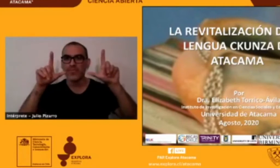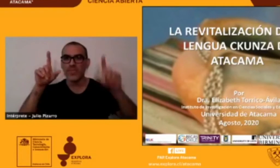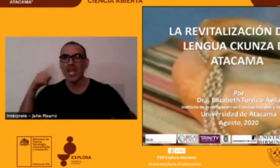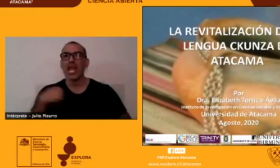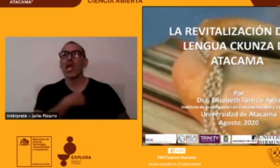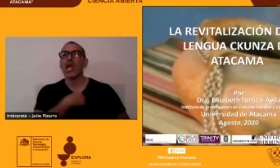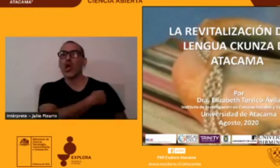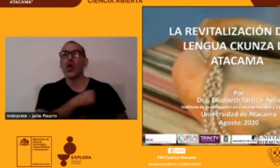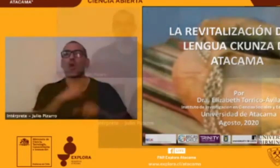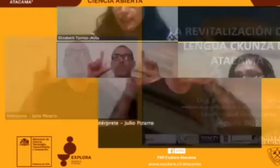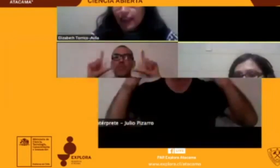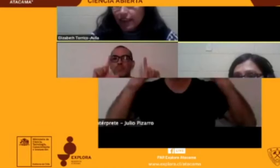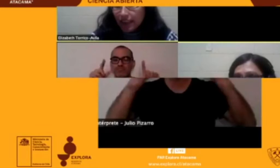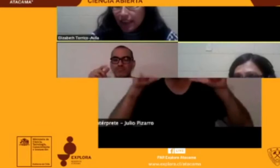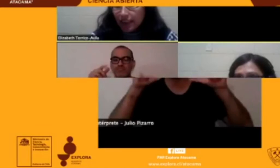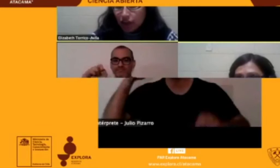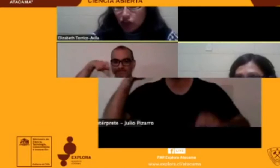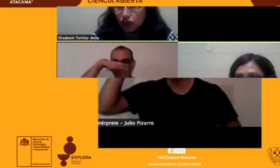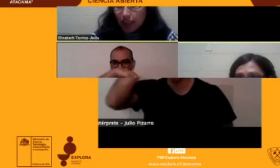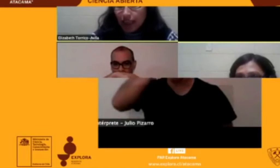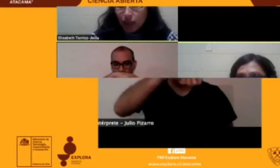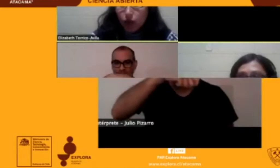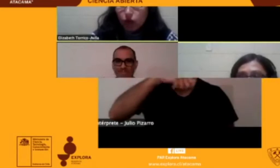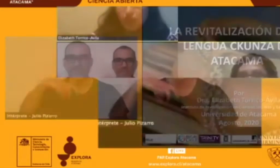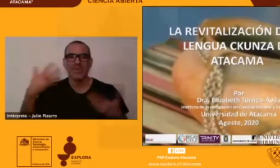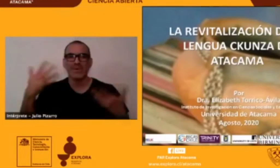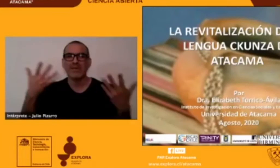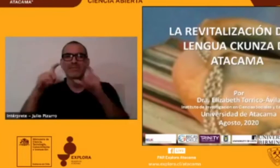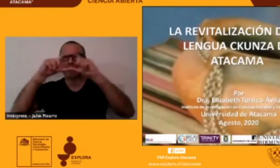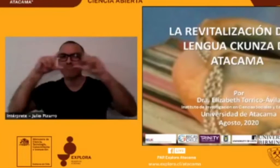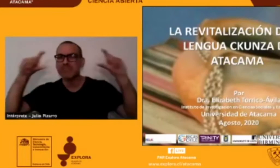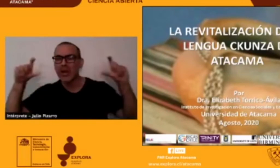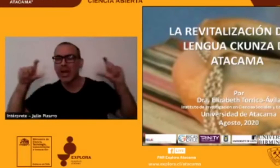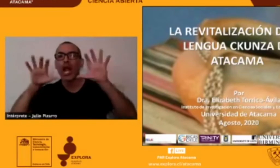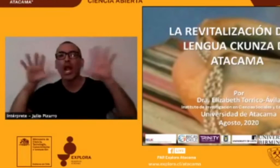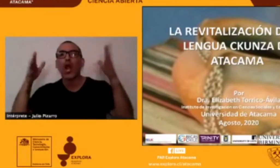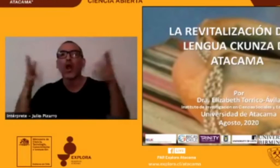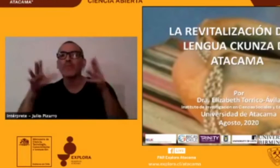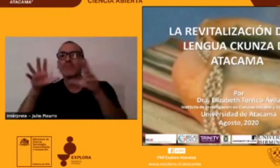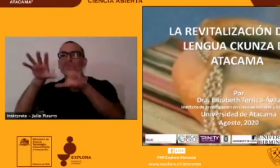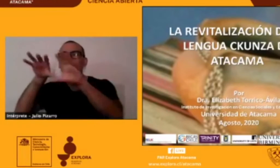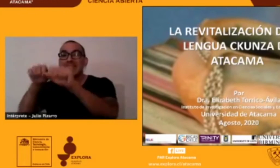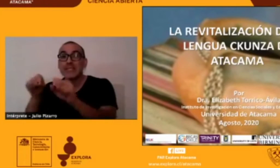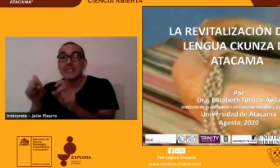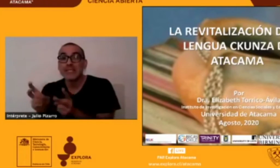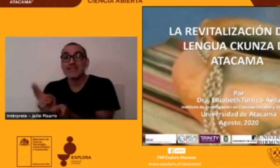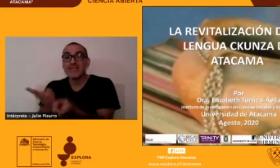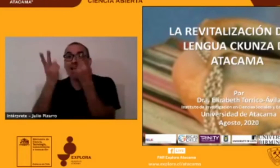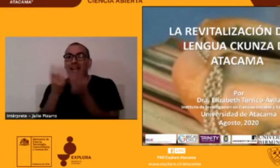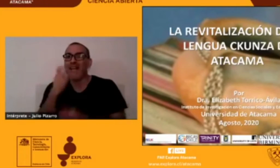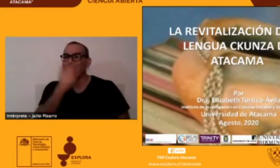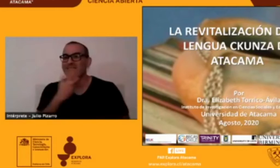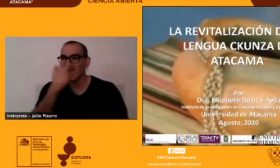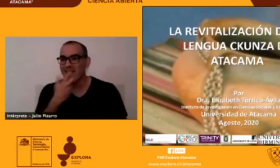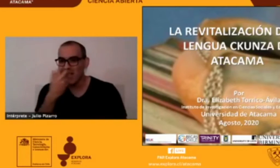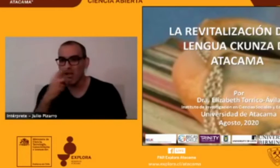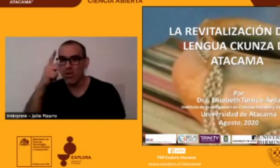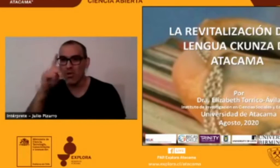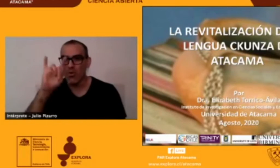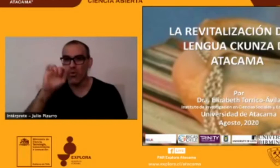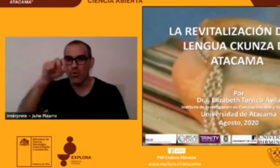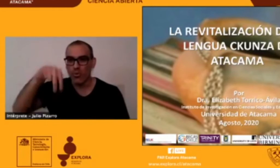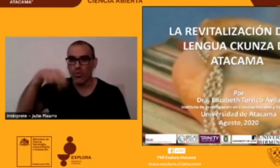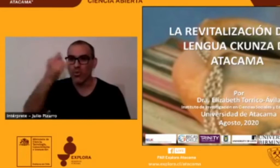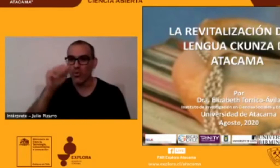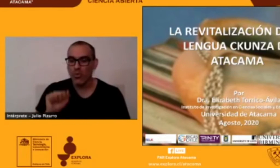Voy a hablar acerca de la revitalización de la lengua cunsa de Atacama. ¿Por qué la llamo de Atacama? Porque aún cuando mencioné San Pedro de